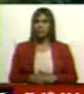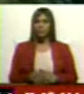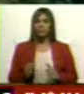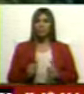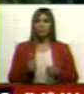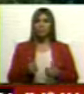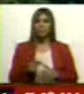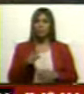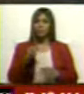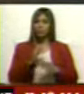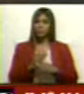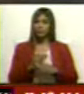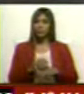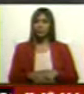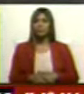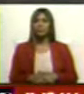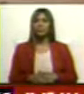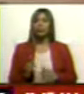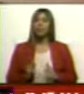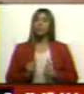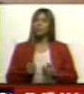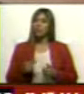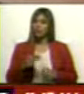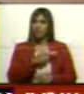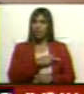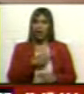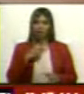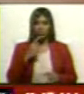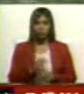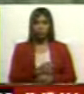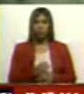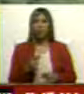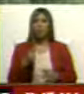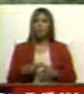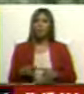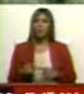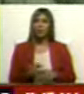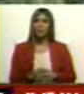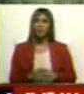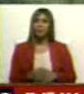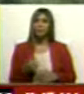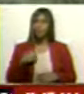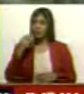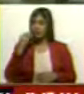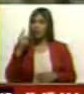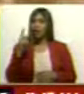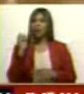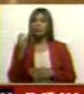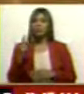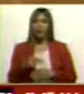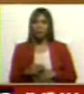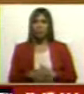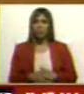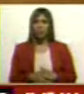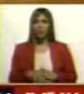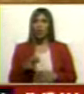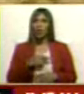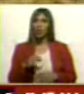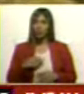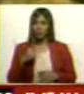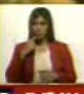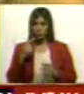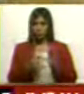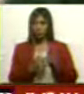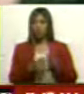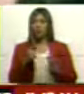inicia un receso y se instala la delegada, pero si así lo considera la Asamblea Nacional, vamos a ir por la